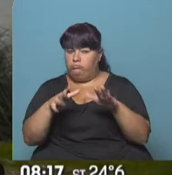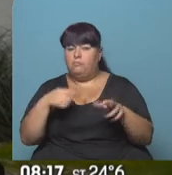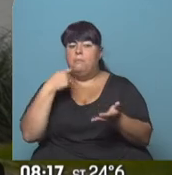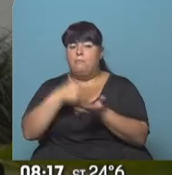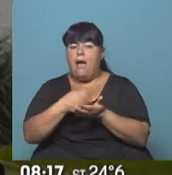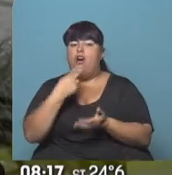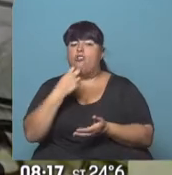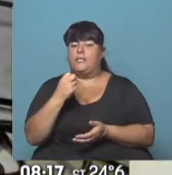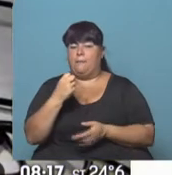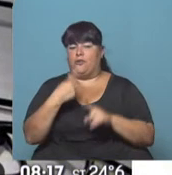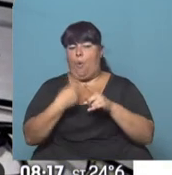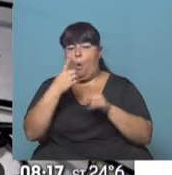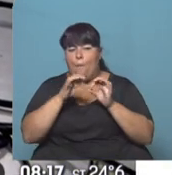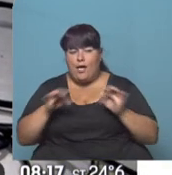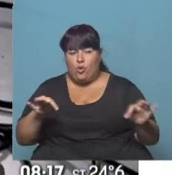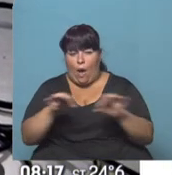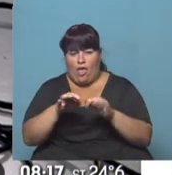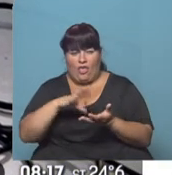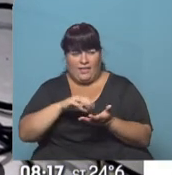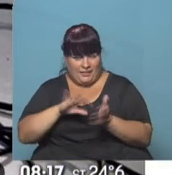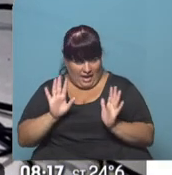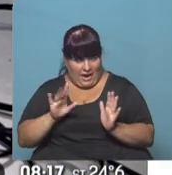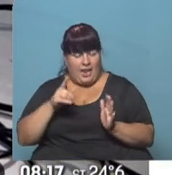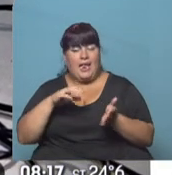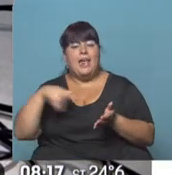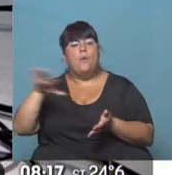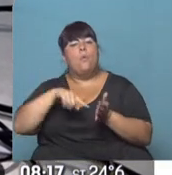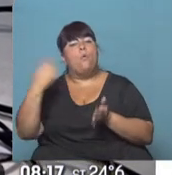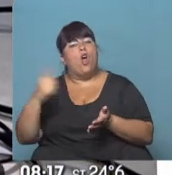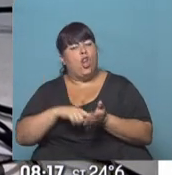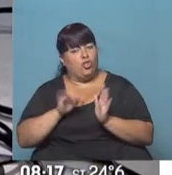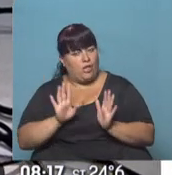abonan 11 pesos por metro cuadrado de tierra en el territorio provincial.